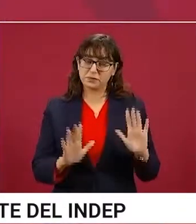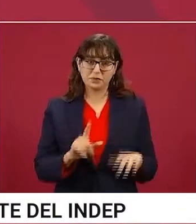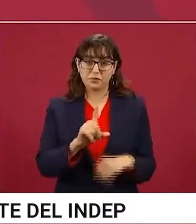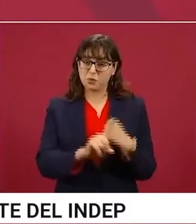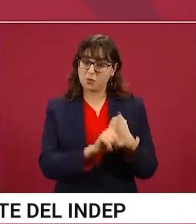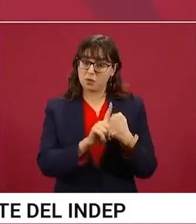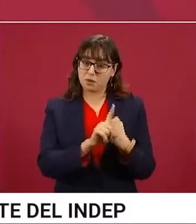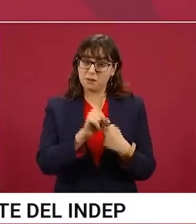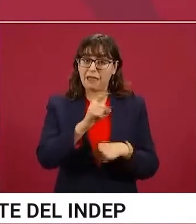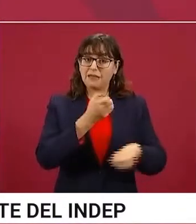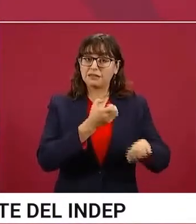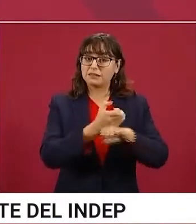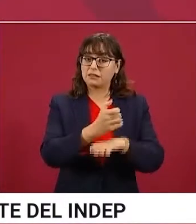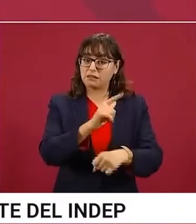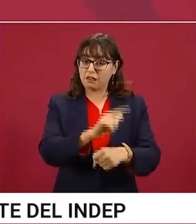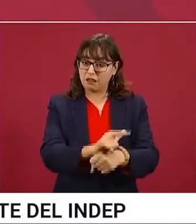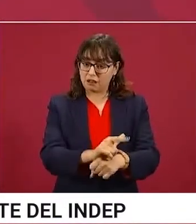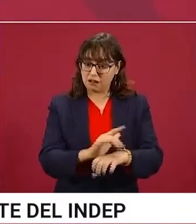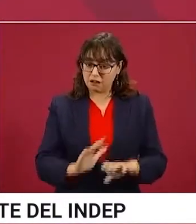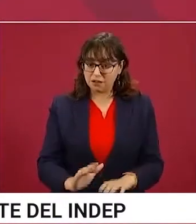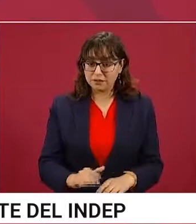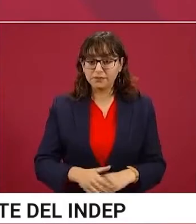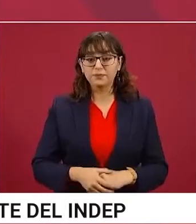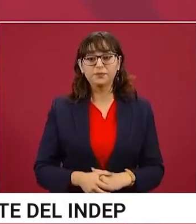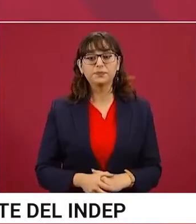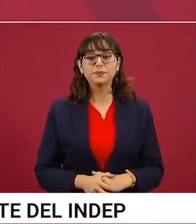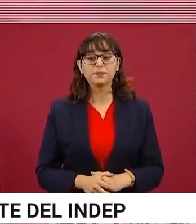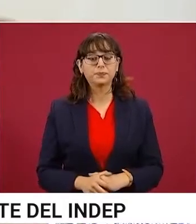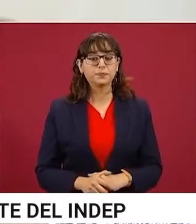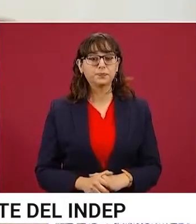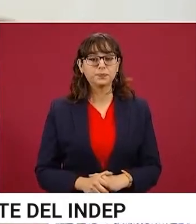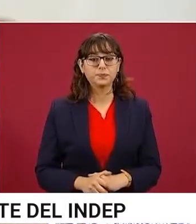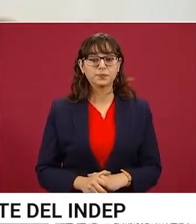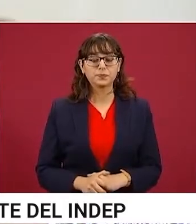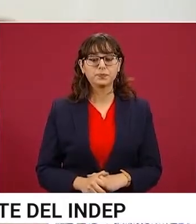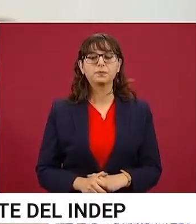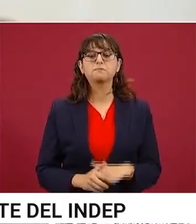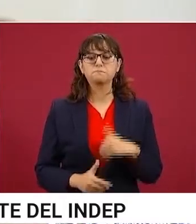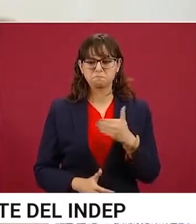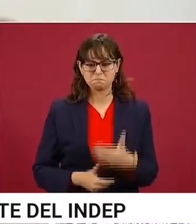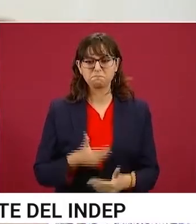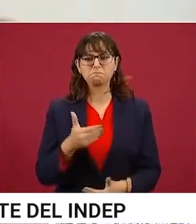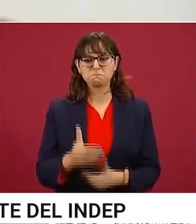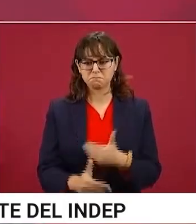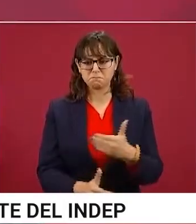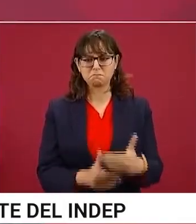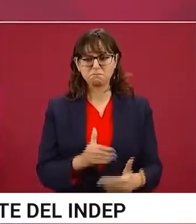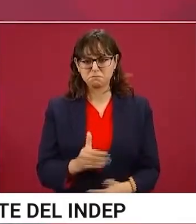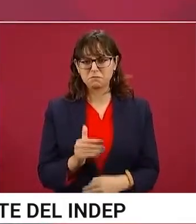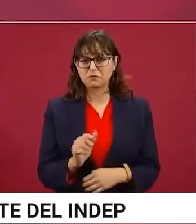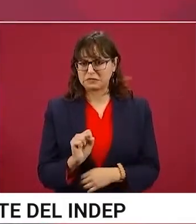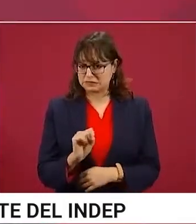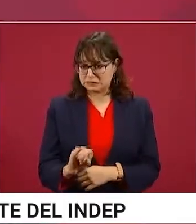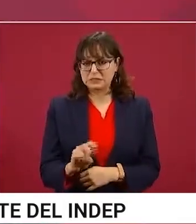la renuncia de Jaime Cárdenas al frente del instituto para devolver al pueblo lo robado. En efecto,